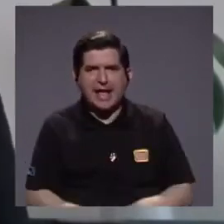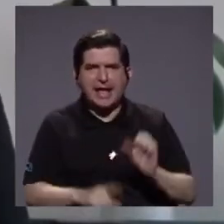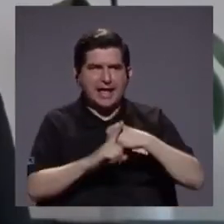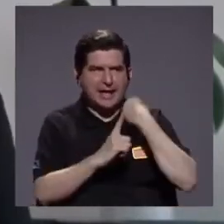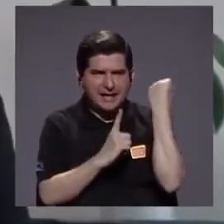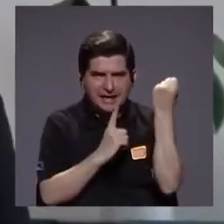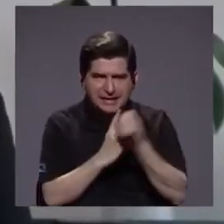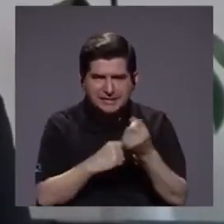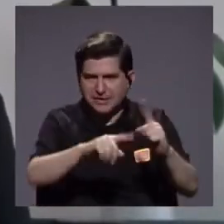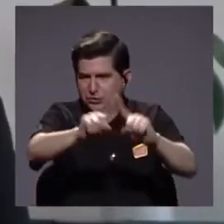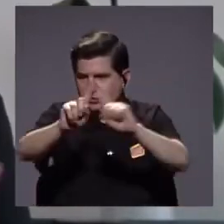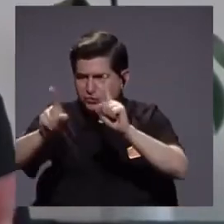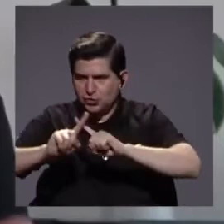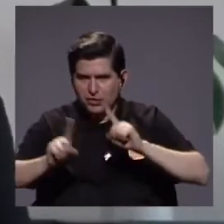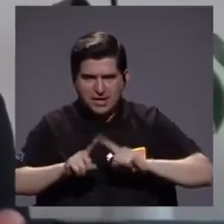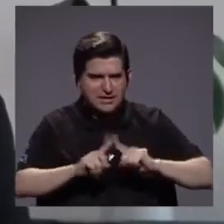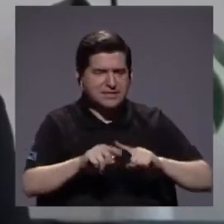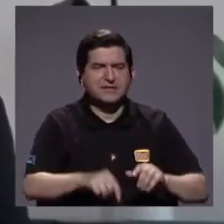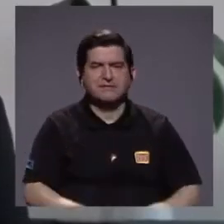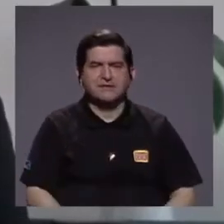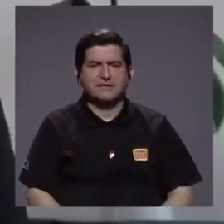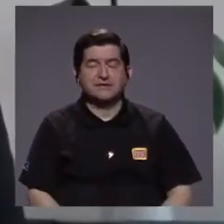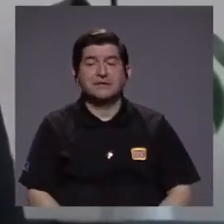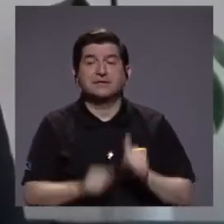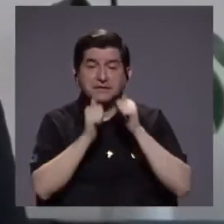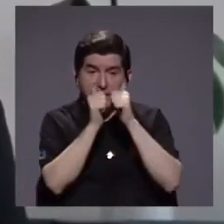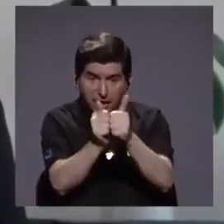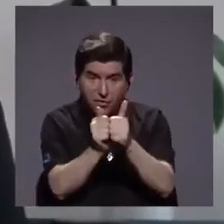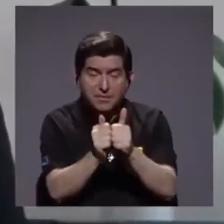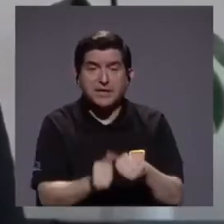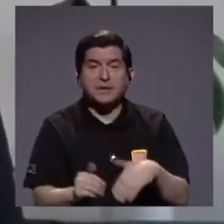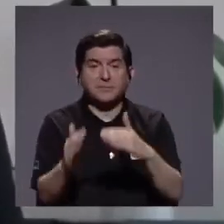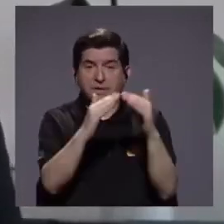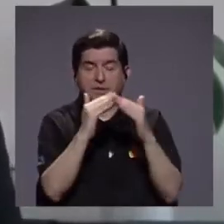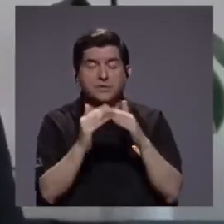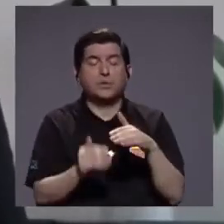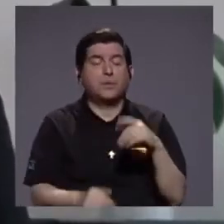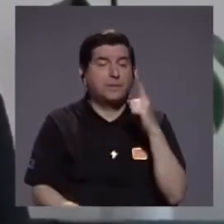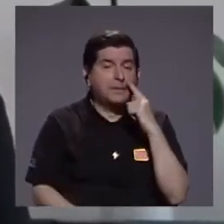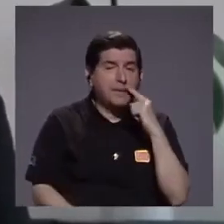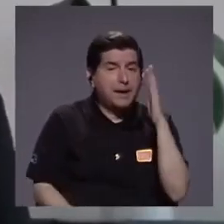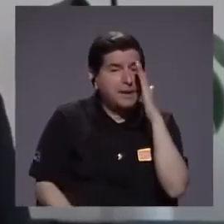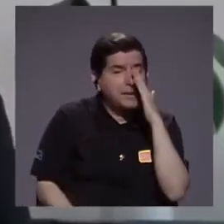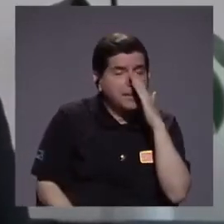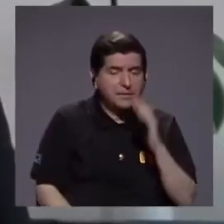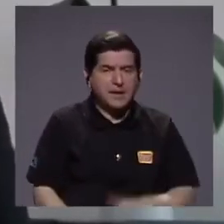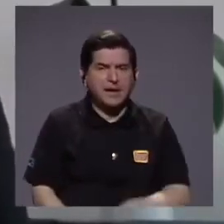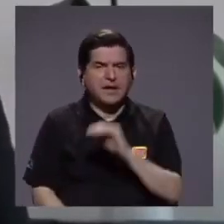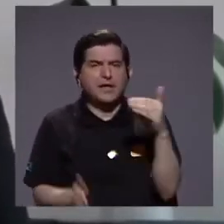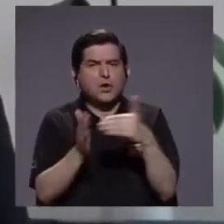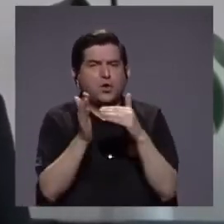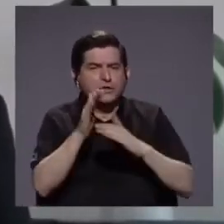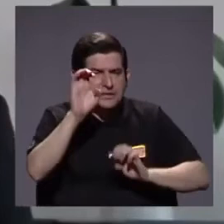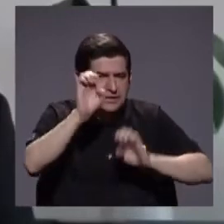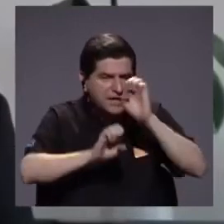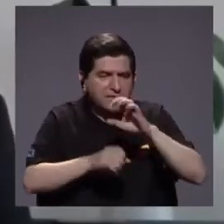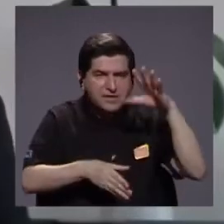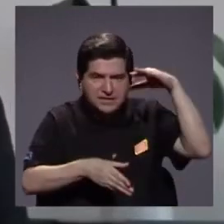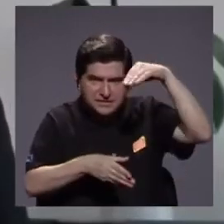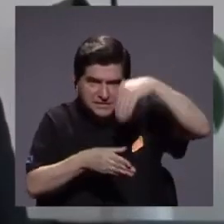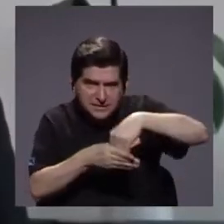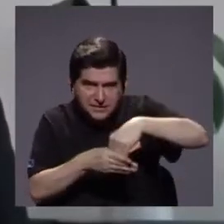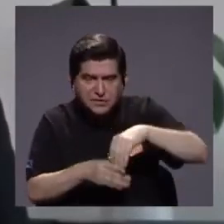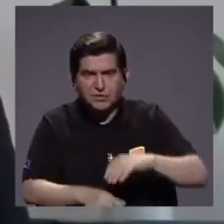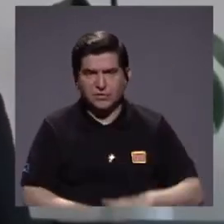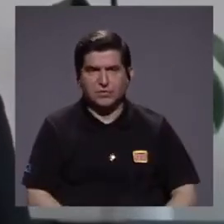condiciones en los diferentes detalles, acompañar a esta población de madres y padres y reevaluar la incorporación